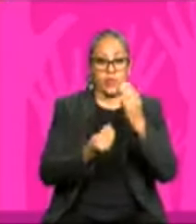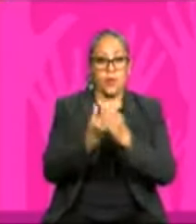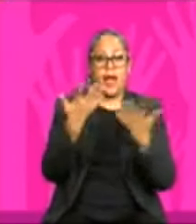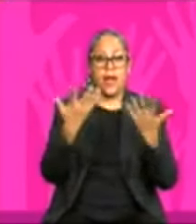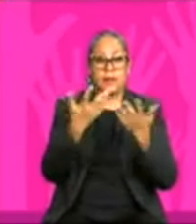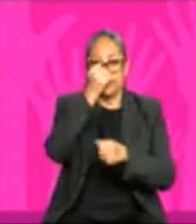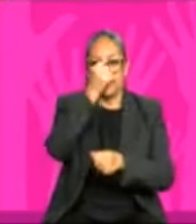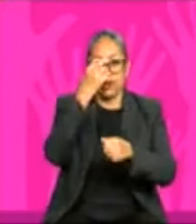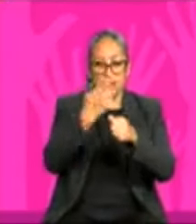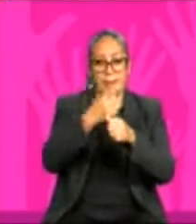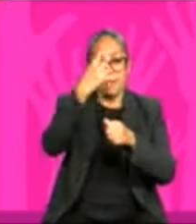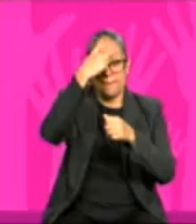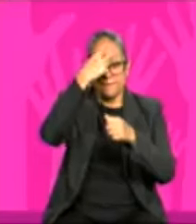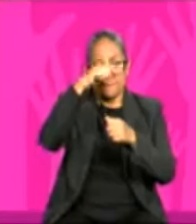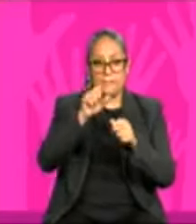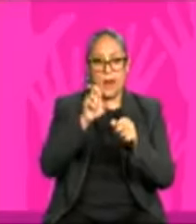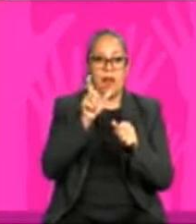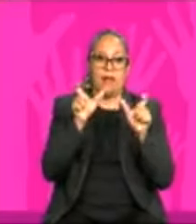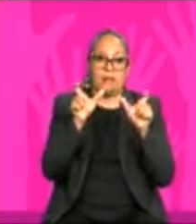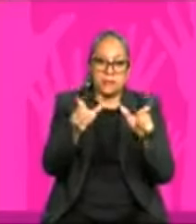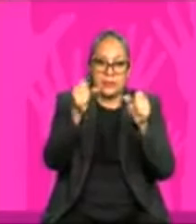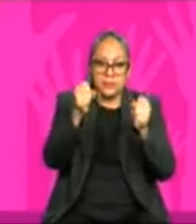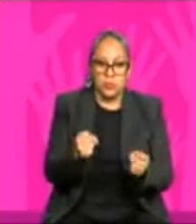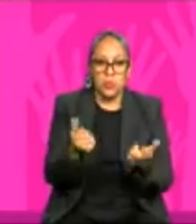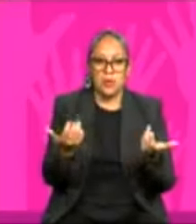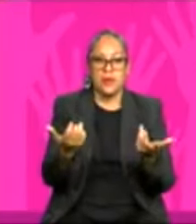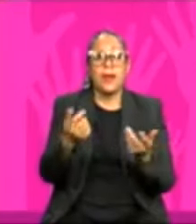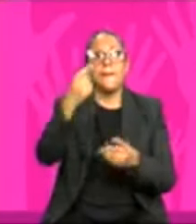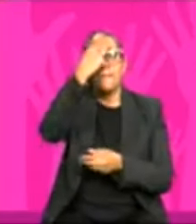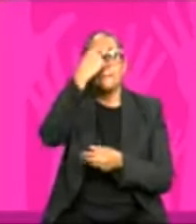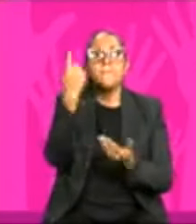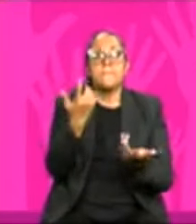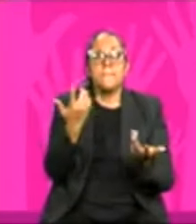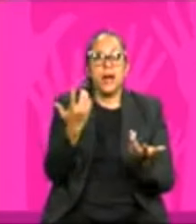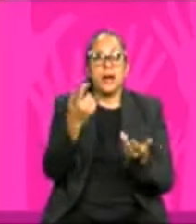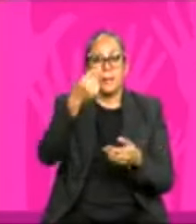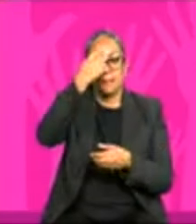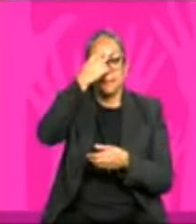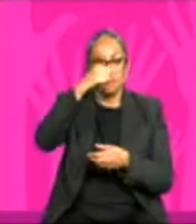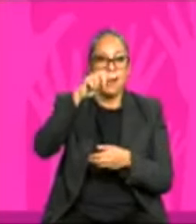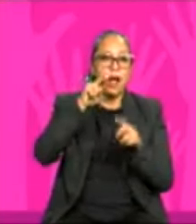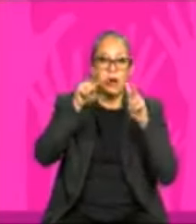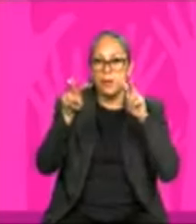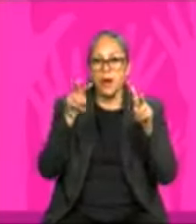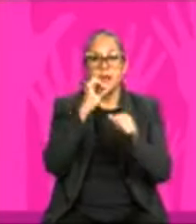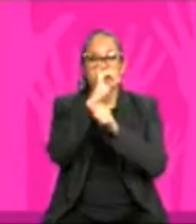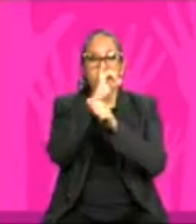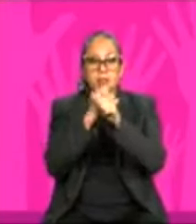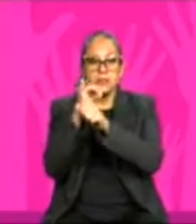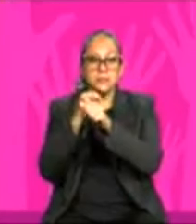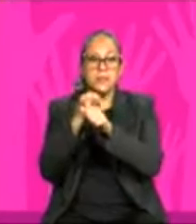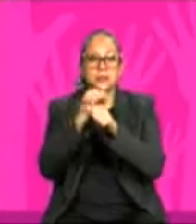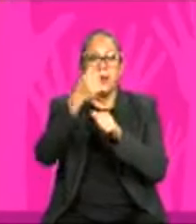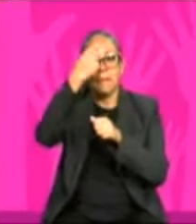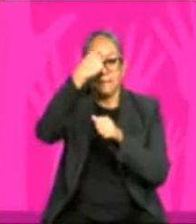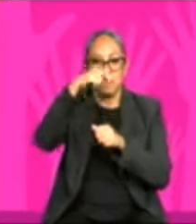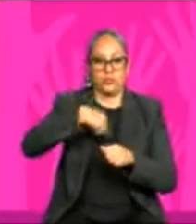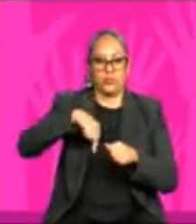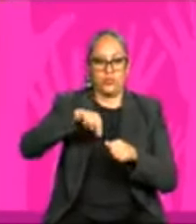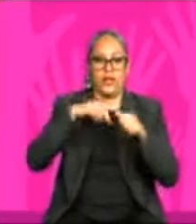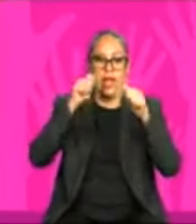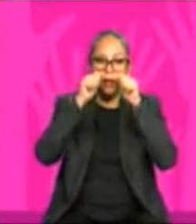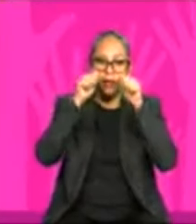y Protección Ciudadana, con las facultades de contar con unidades de investigación para prever y atender